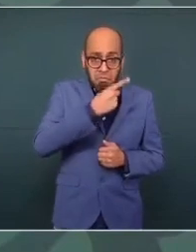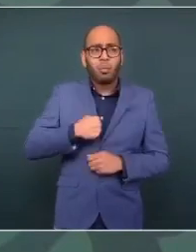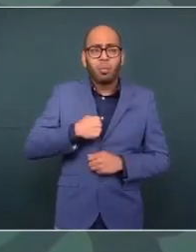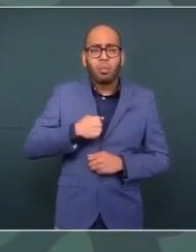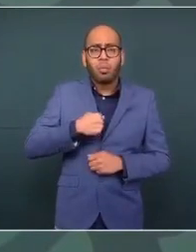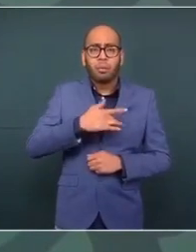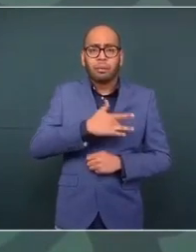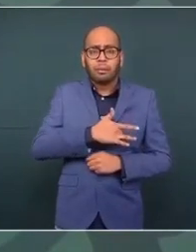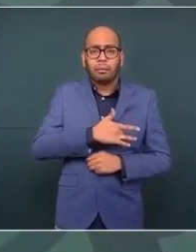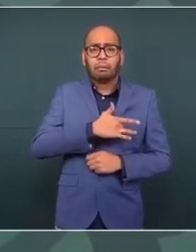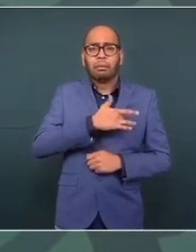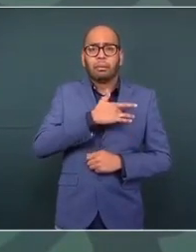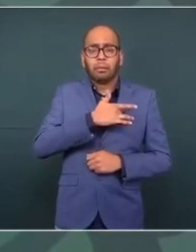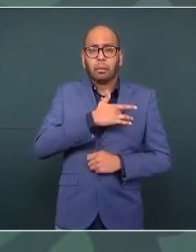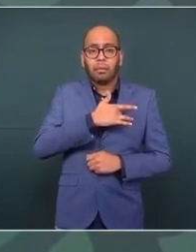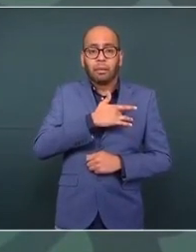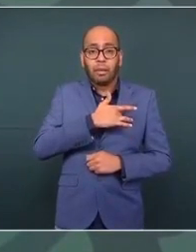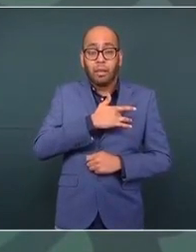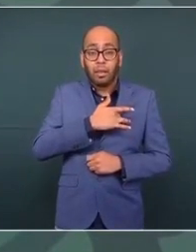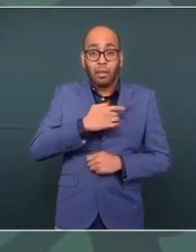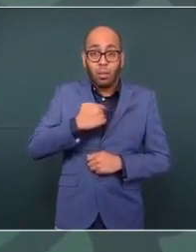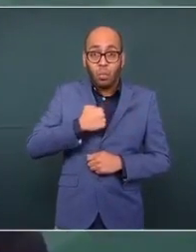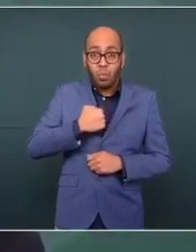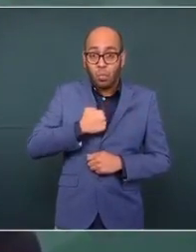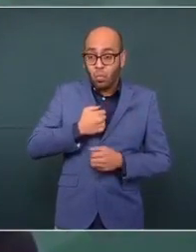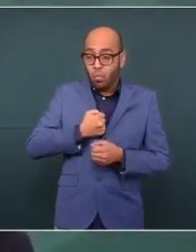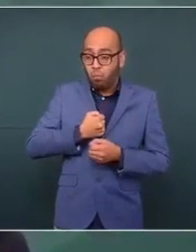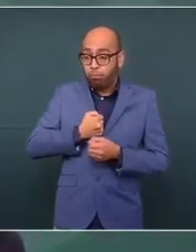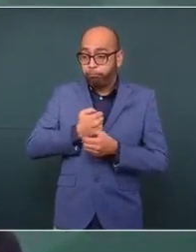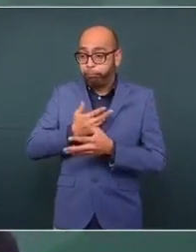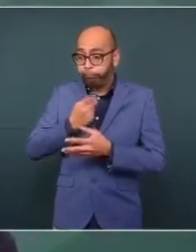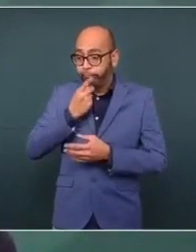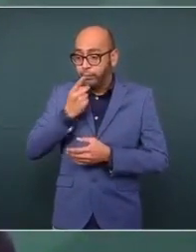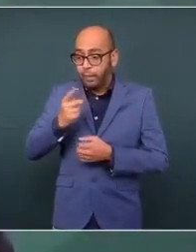sentí que si decía algo, que si